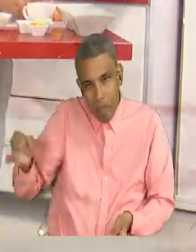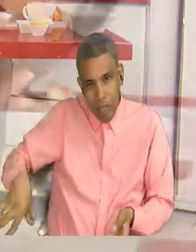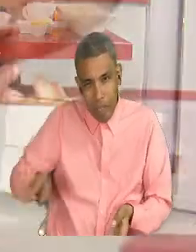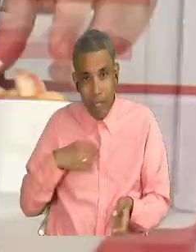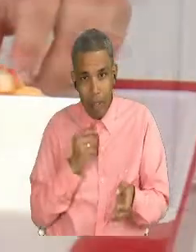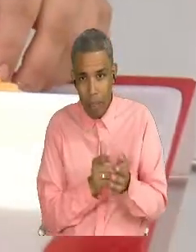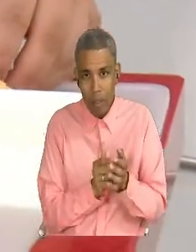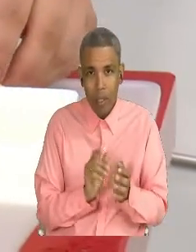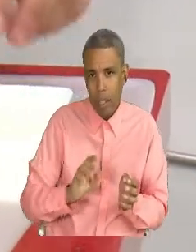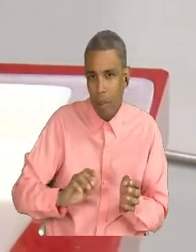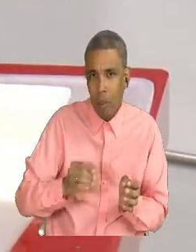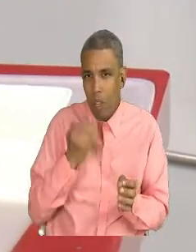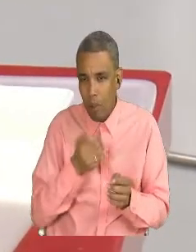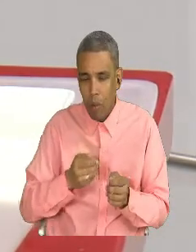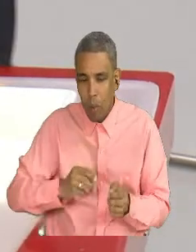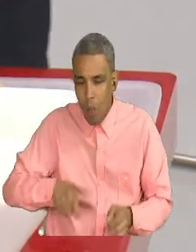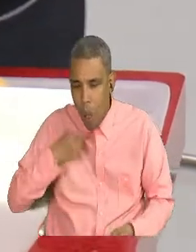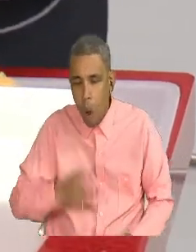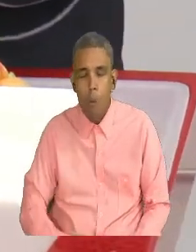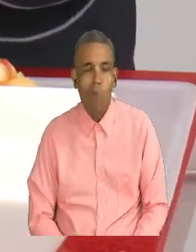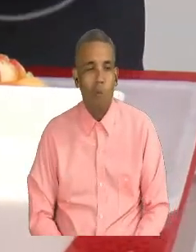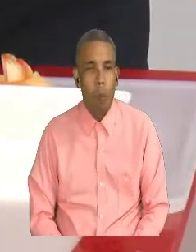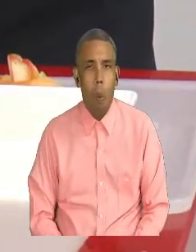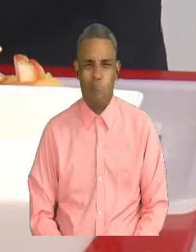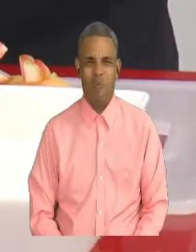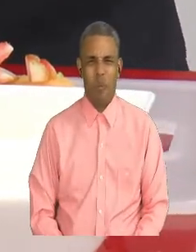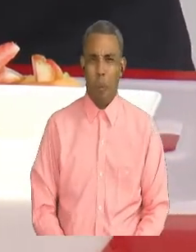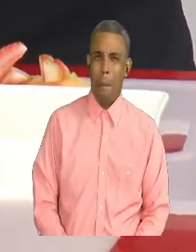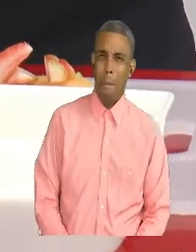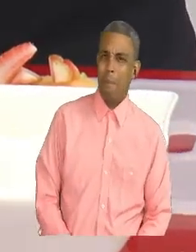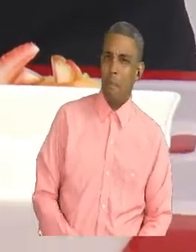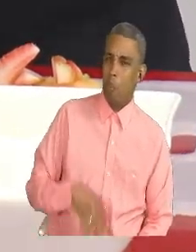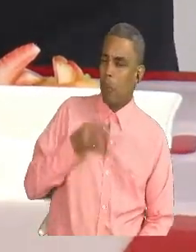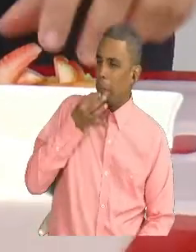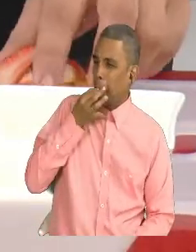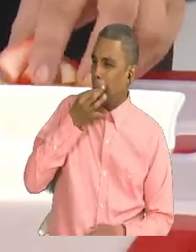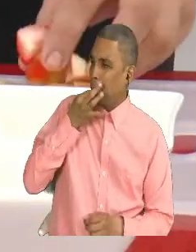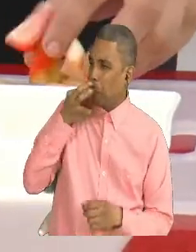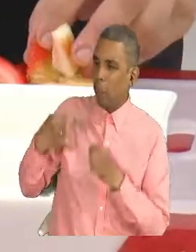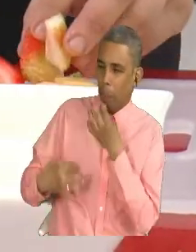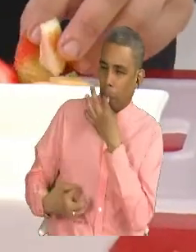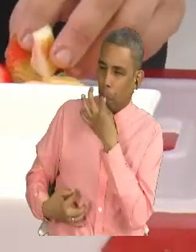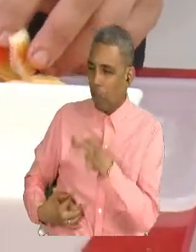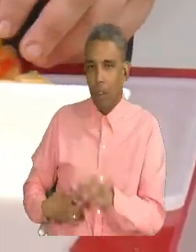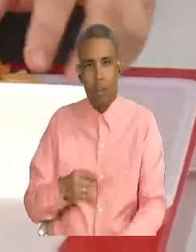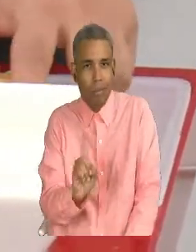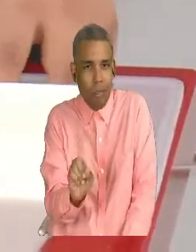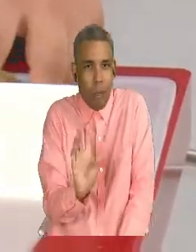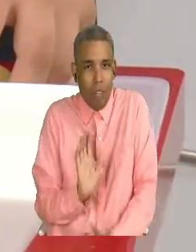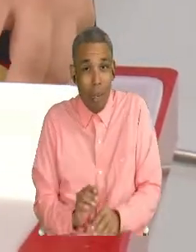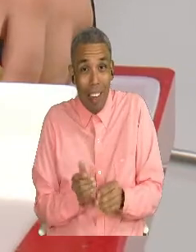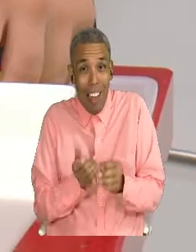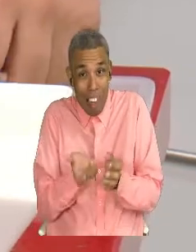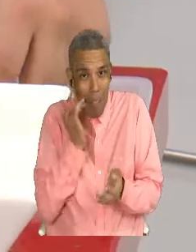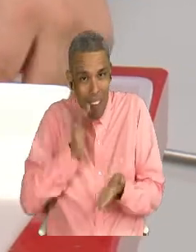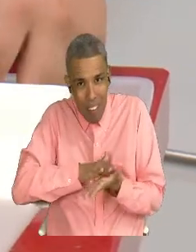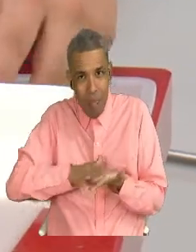vean, tenemos la fresa partida también. Que si partimos en cubos, la idea es darle el corte de parejo